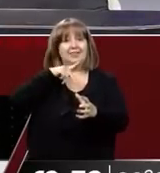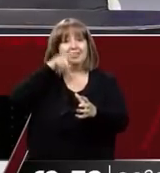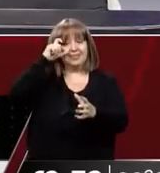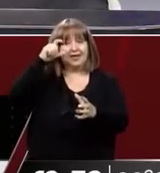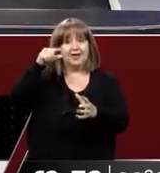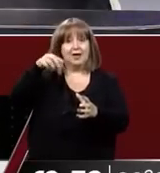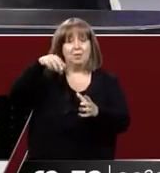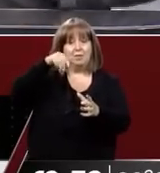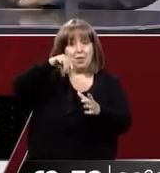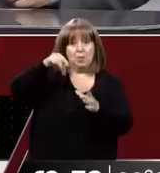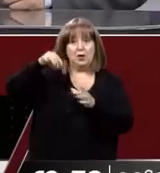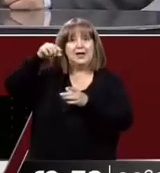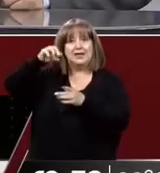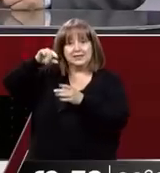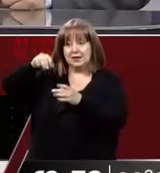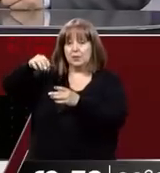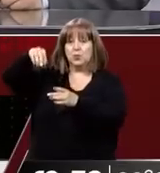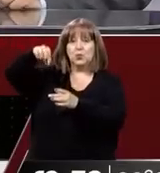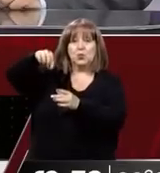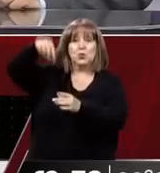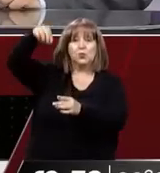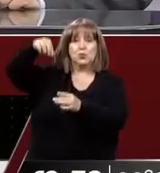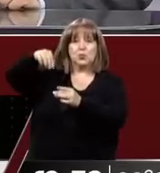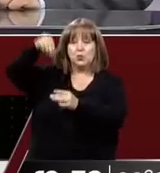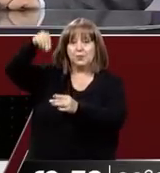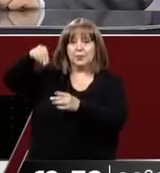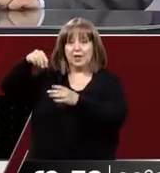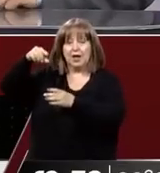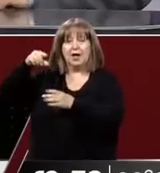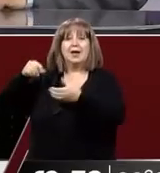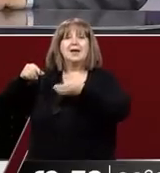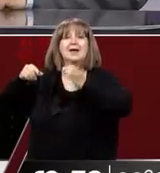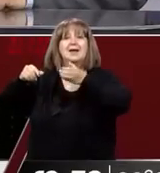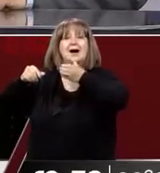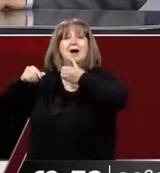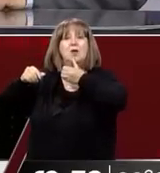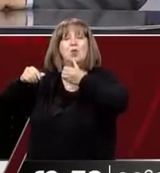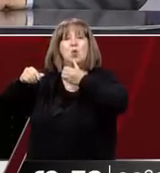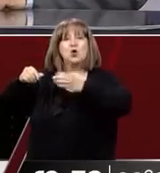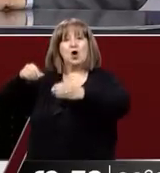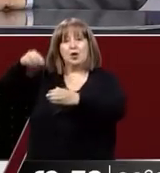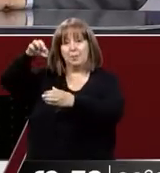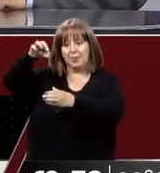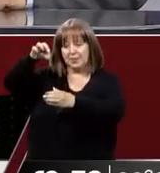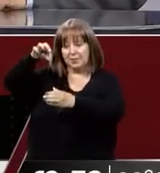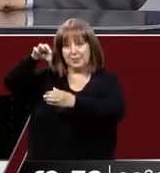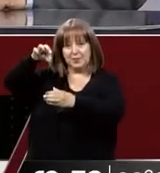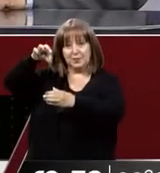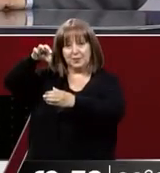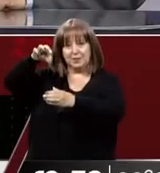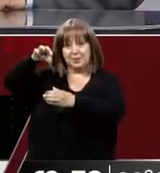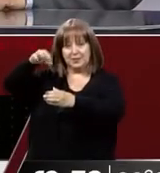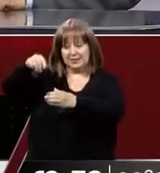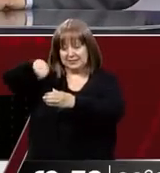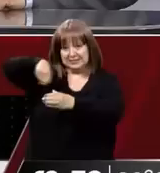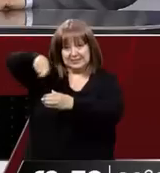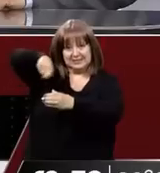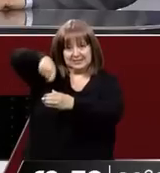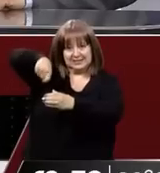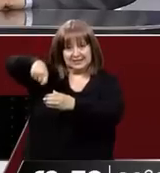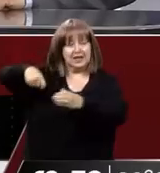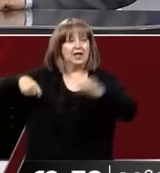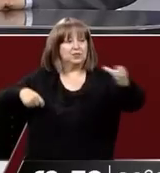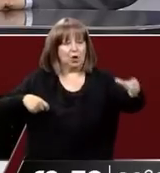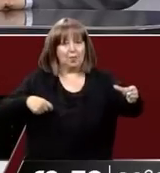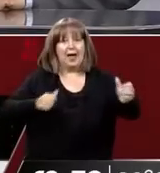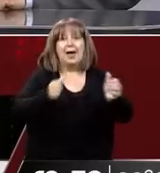porque hubo bastantes contradicciones no acerca de horas de fechas sobre un hecho que sin dudas marca